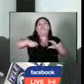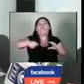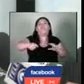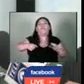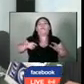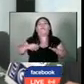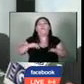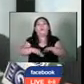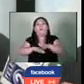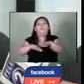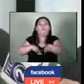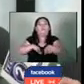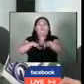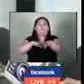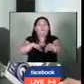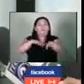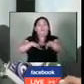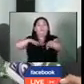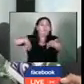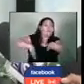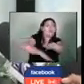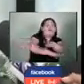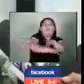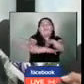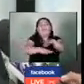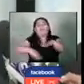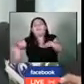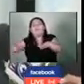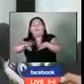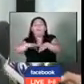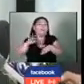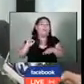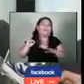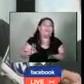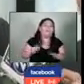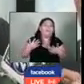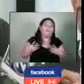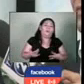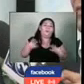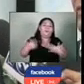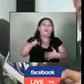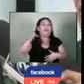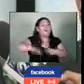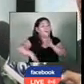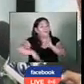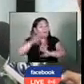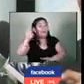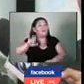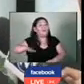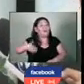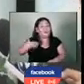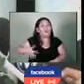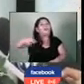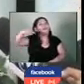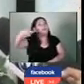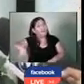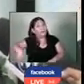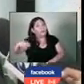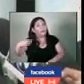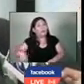entonces se le adelanta el otro que va hasta atrás, le sobrepasa, entonces tiene que mantener y hay mayor costo de